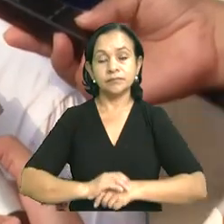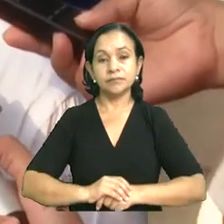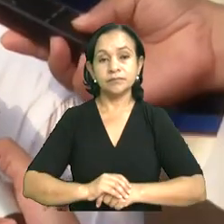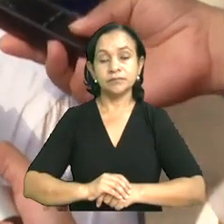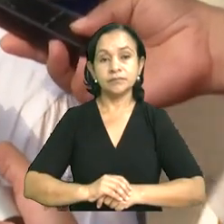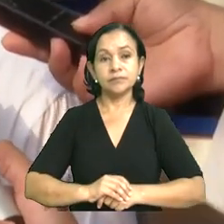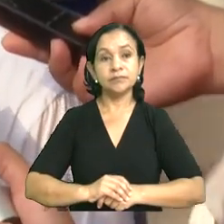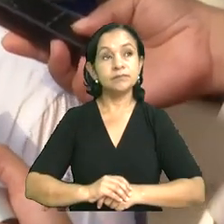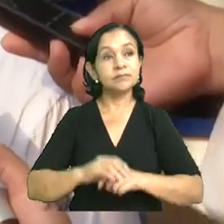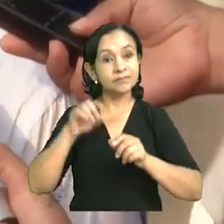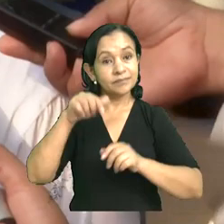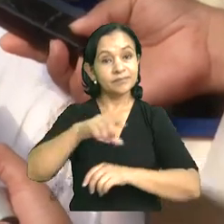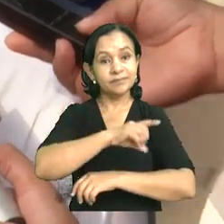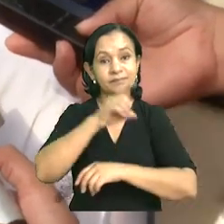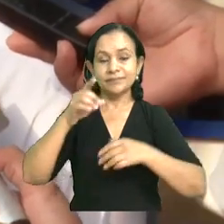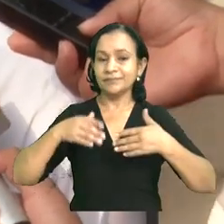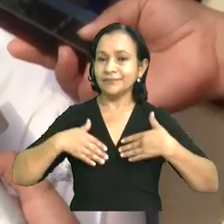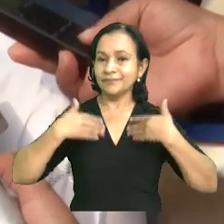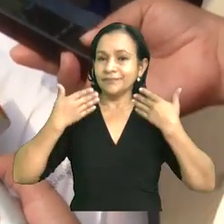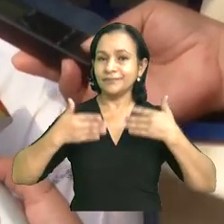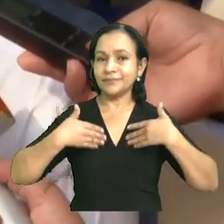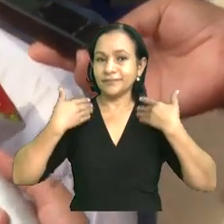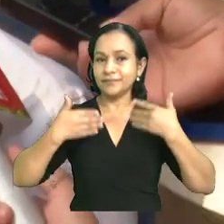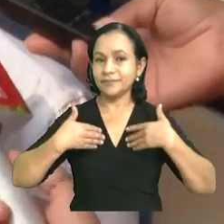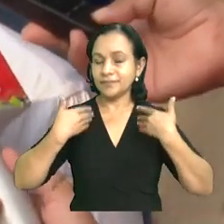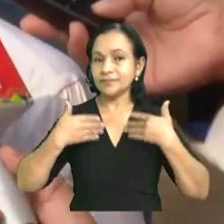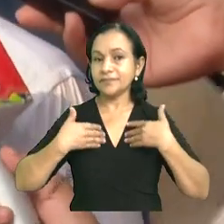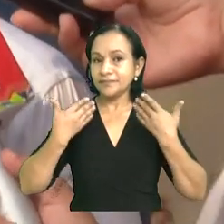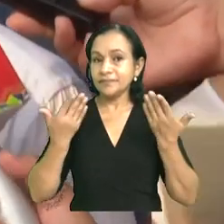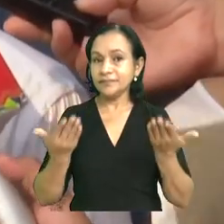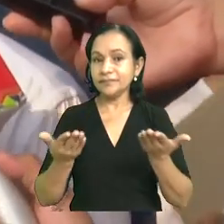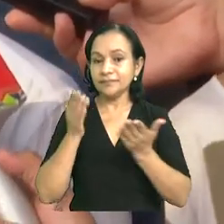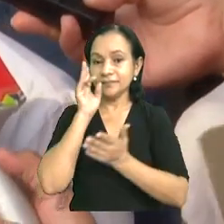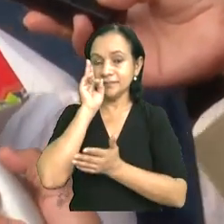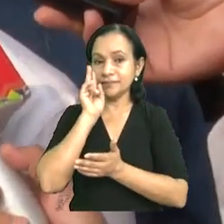día estamos muy contentos de ver